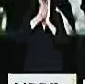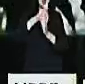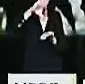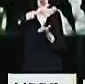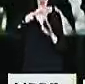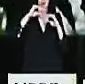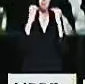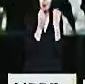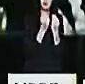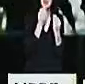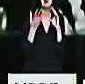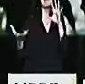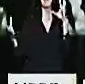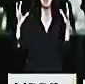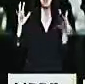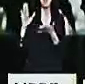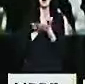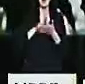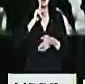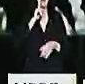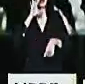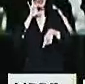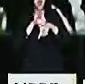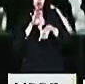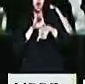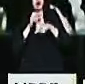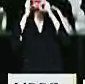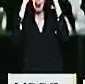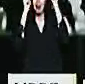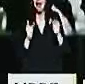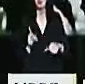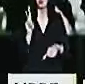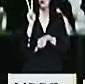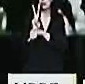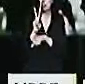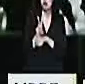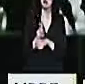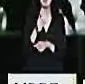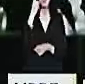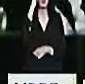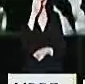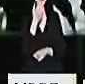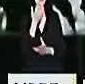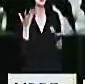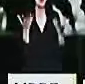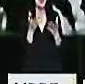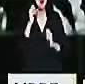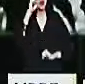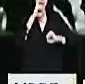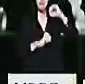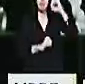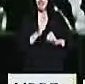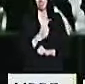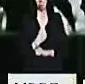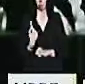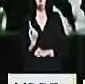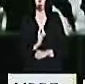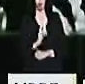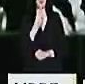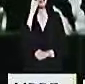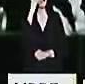mundo. Hablábamos de la posibilidad de tener médicos con talento, profesores, capacidad de aprender, pero también cómo las organizaciones, las empresas somos